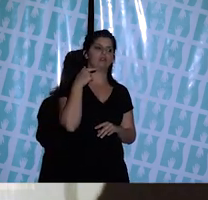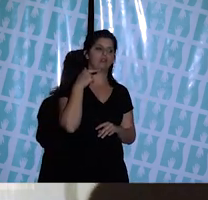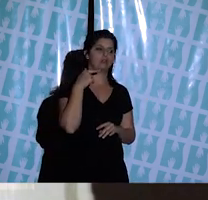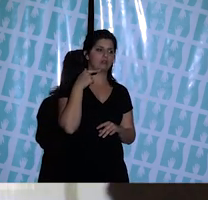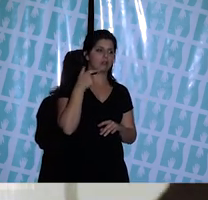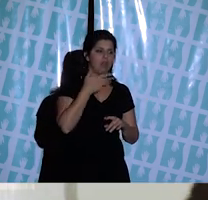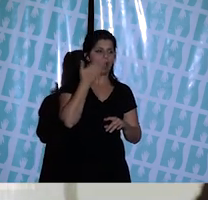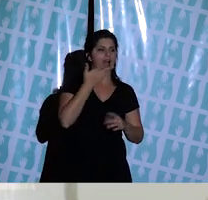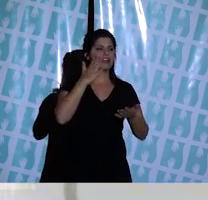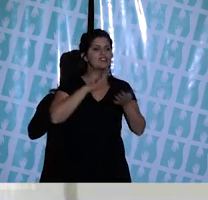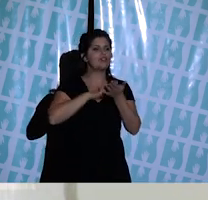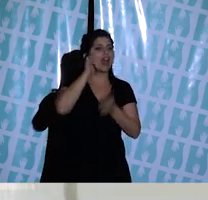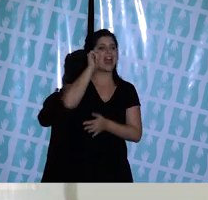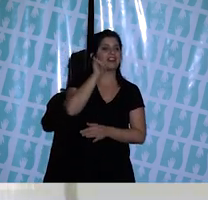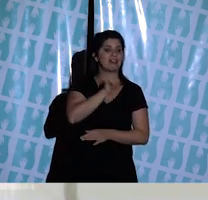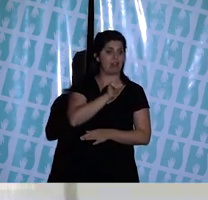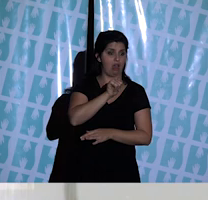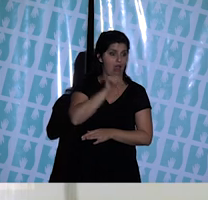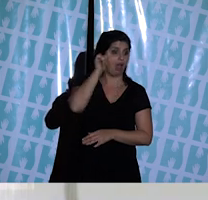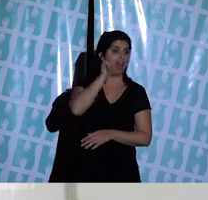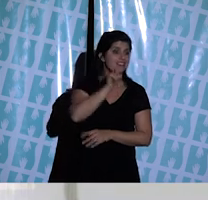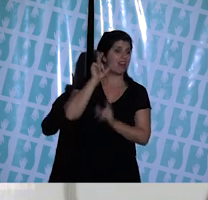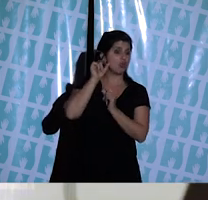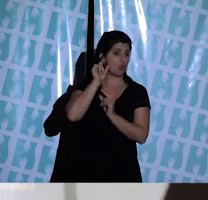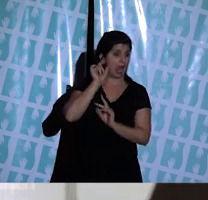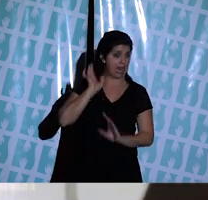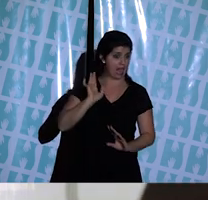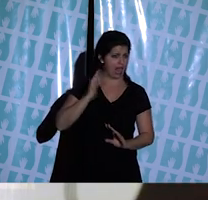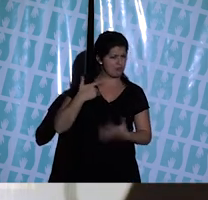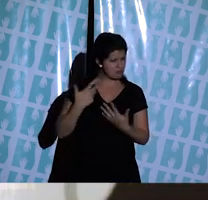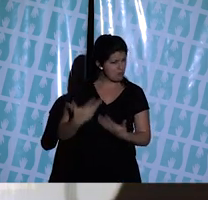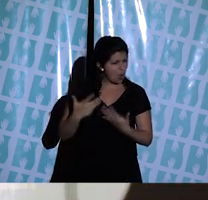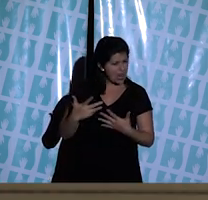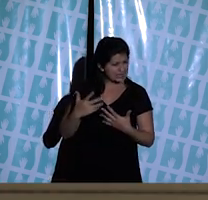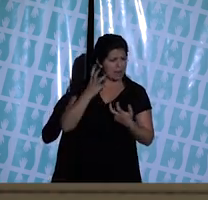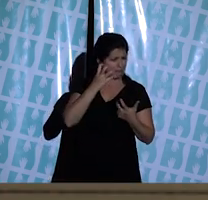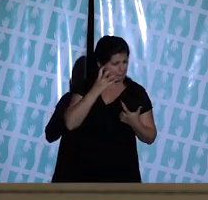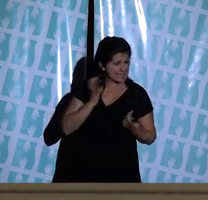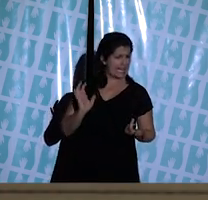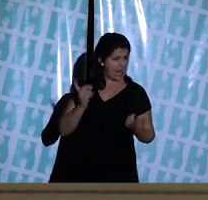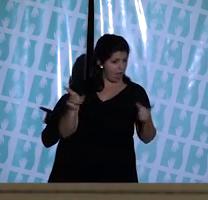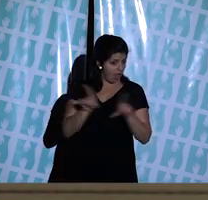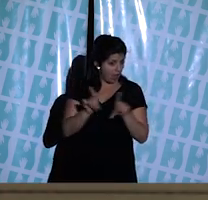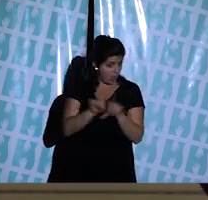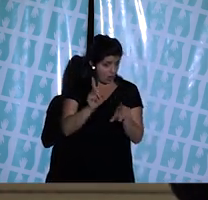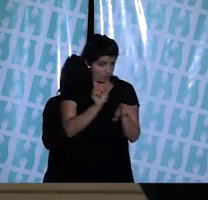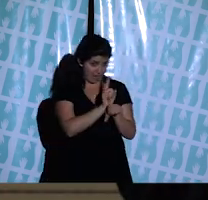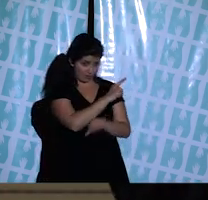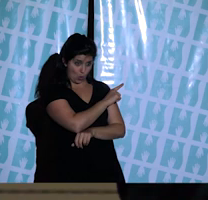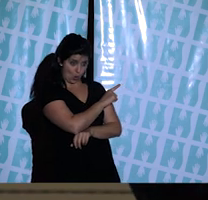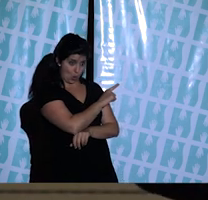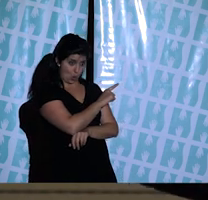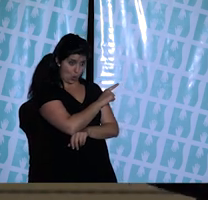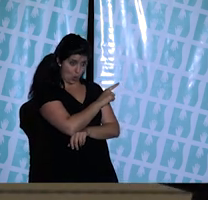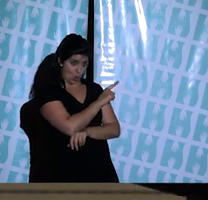A vos te duele una herida, ¿no? Te molesta. Te pica, como el perro. ¿Y qué hace